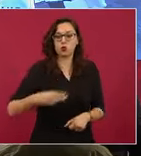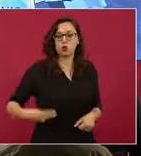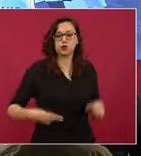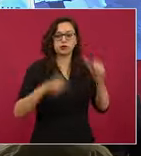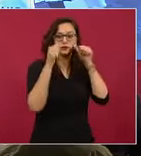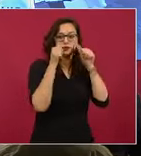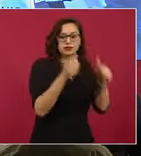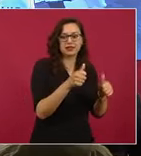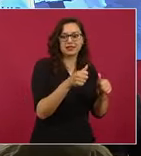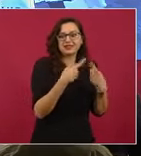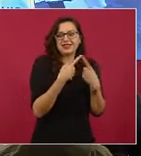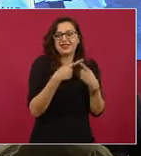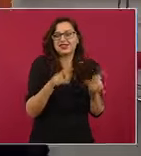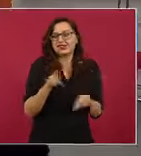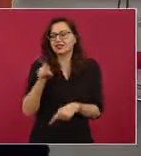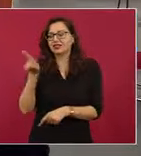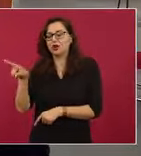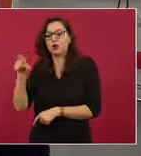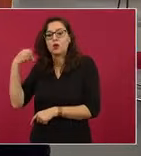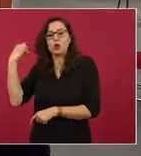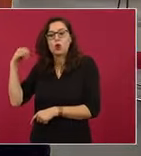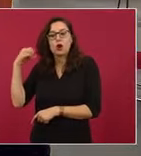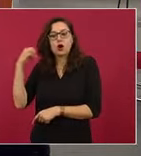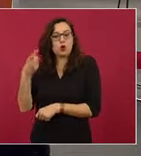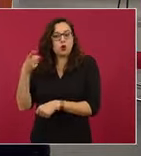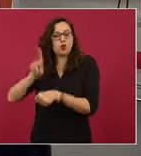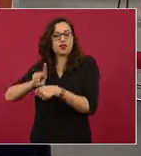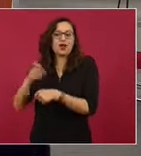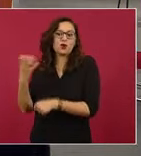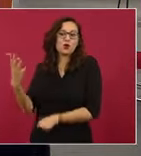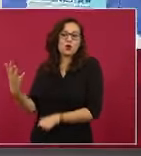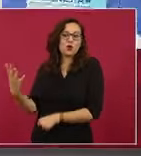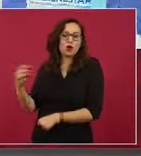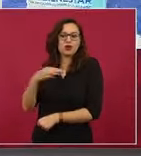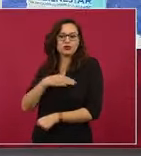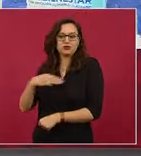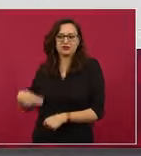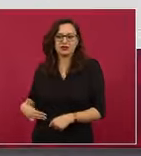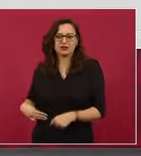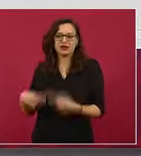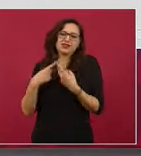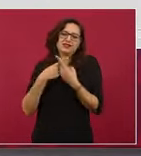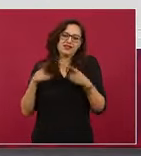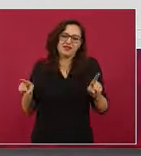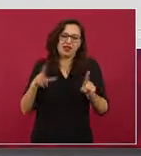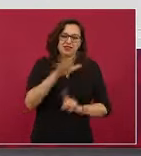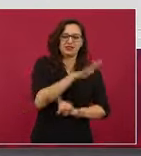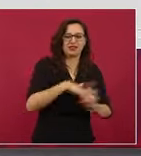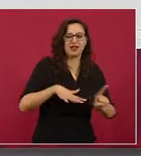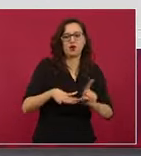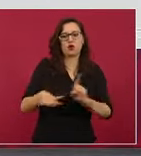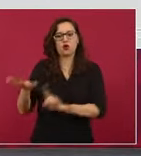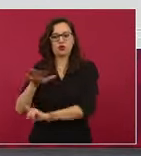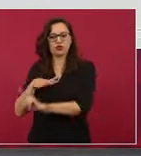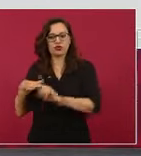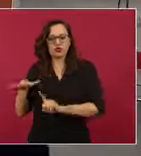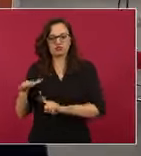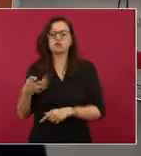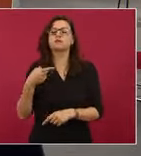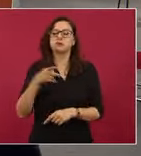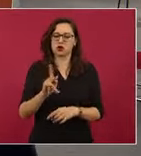Oaxaca, pues, por ejemplo, 4 municipios los atendíamos en un solo día. Adelante. Es igual el